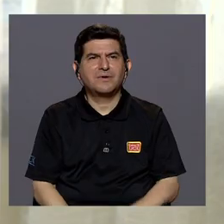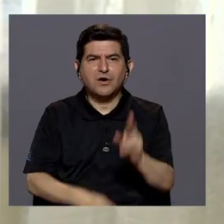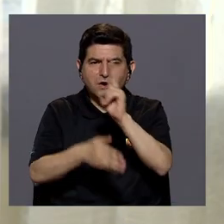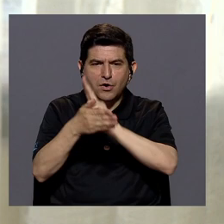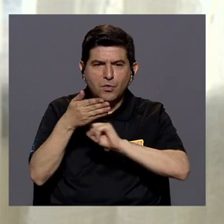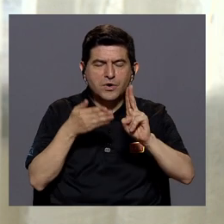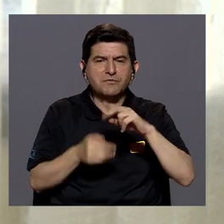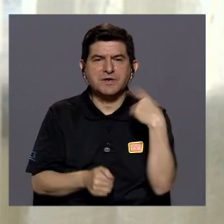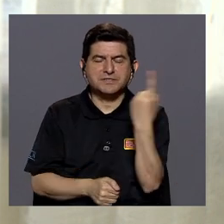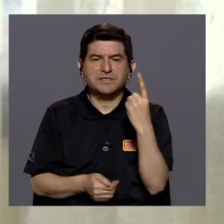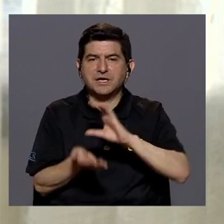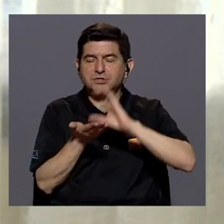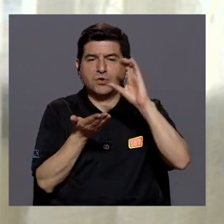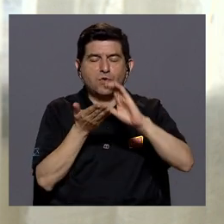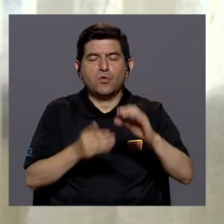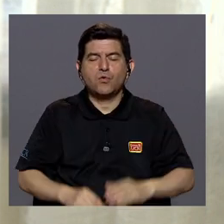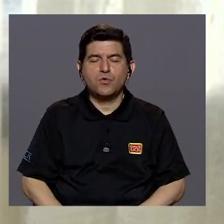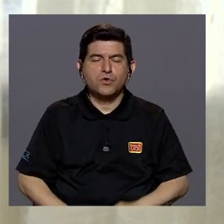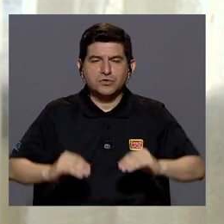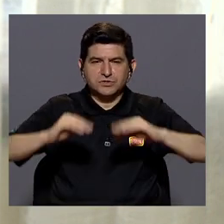día, derecho,